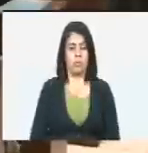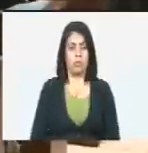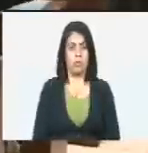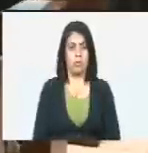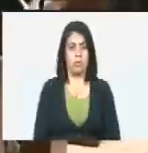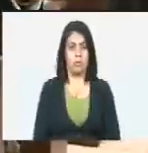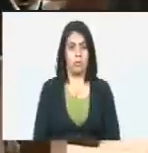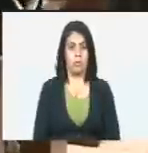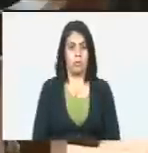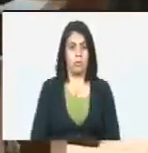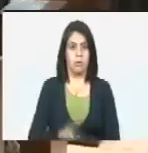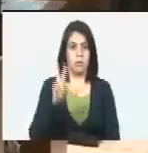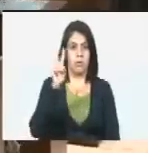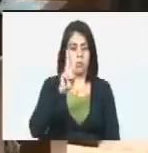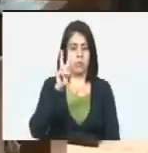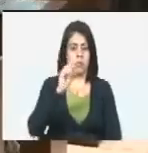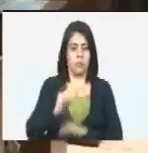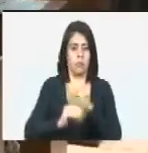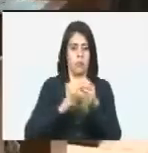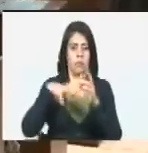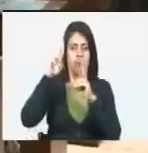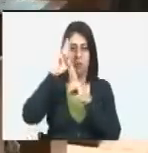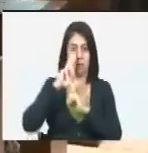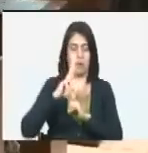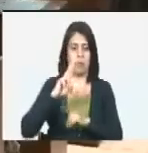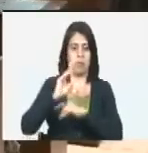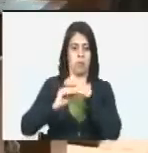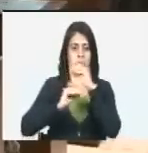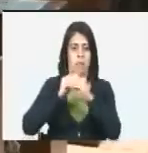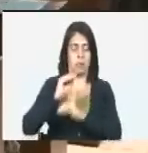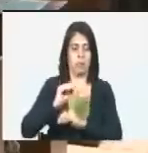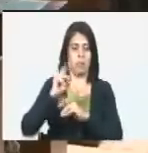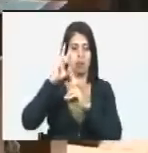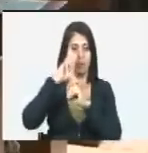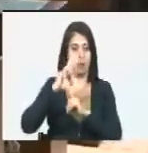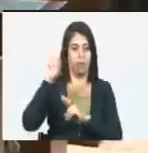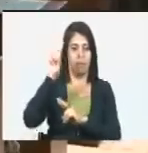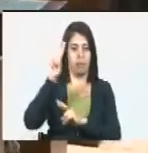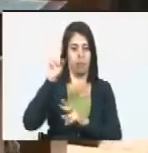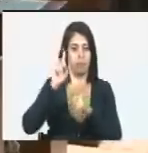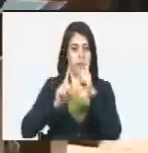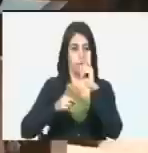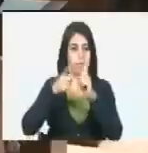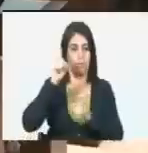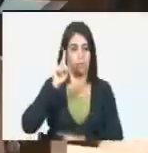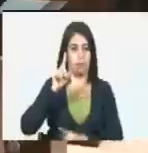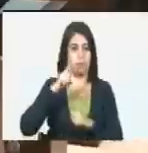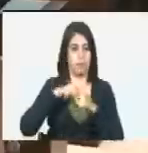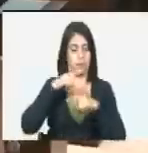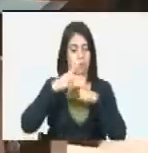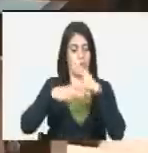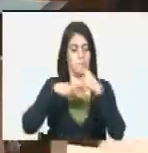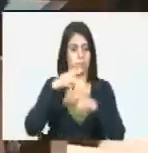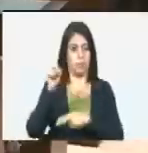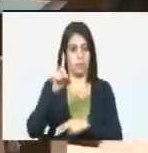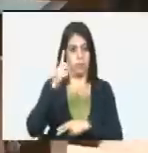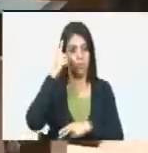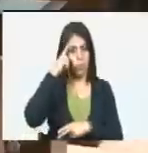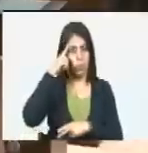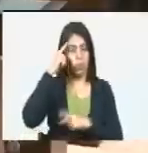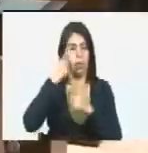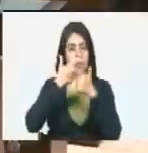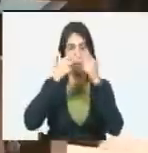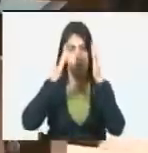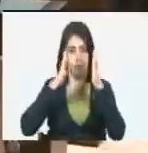Venezuela se va a hacer respetar y se hace respetar. Si algún legado nos dejó el Libertador entre